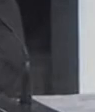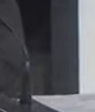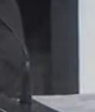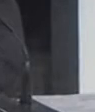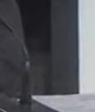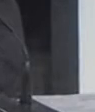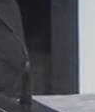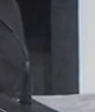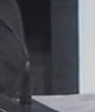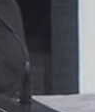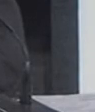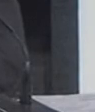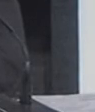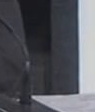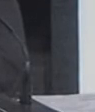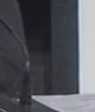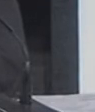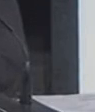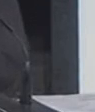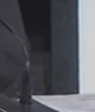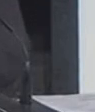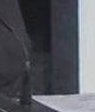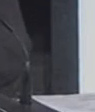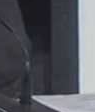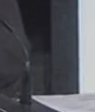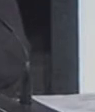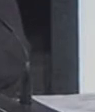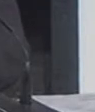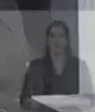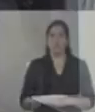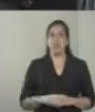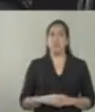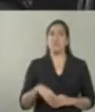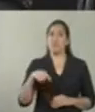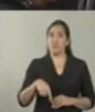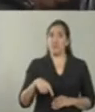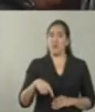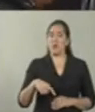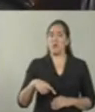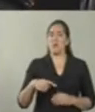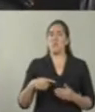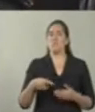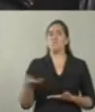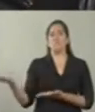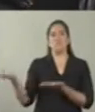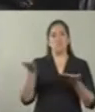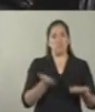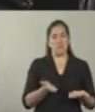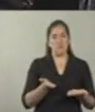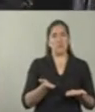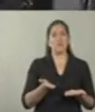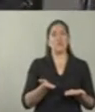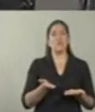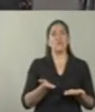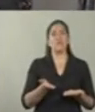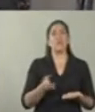Nos ubicamos en el Congreso, donde se vive un clima de tensión porque la vicepresidenta Gabriela Michetti decidió dar de